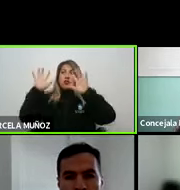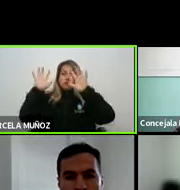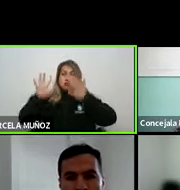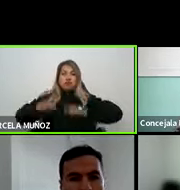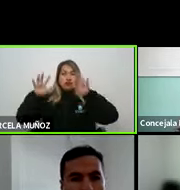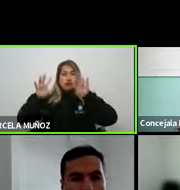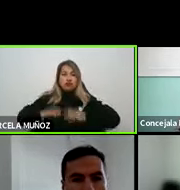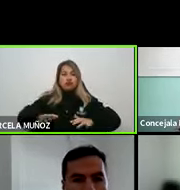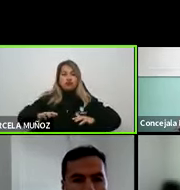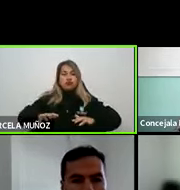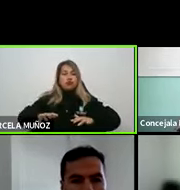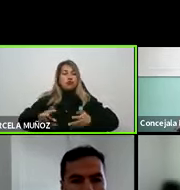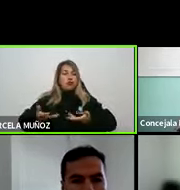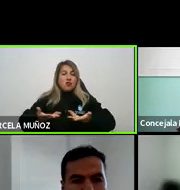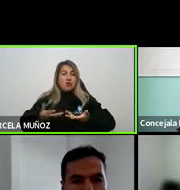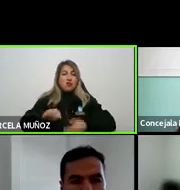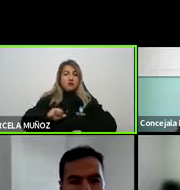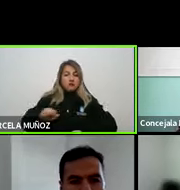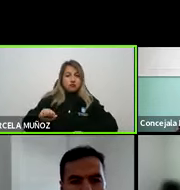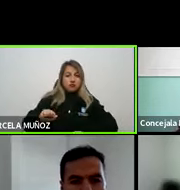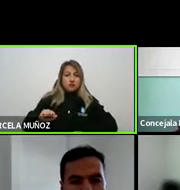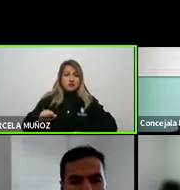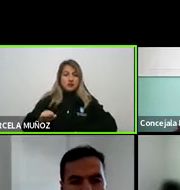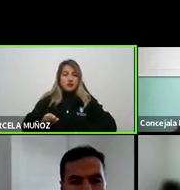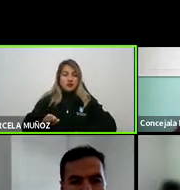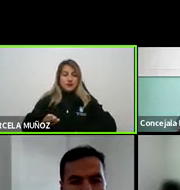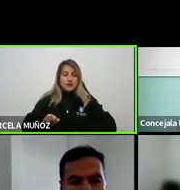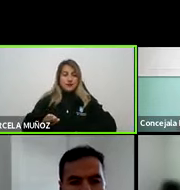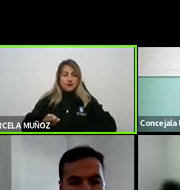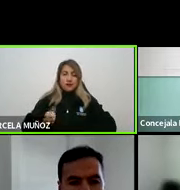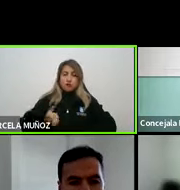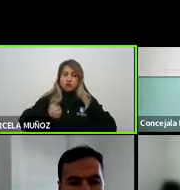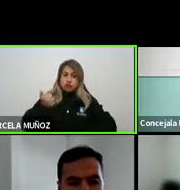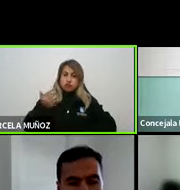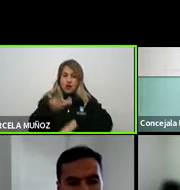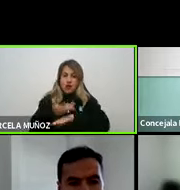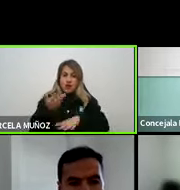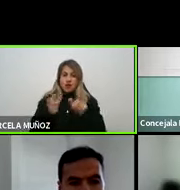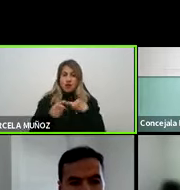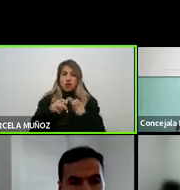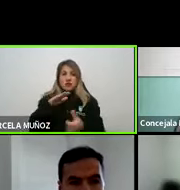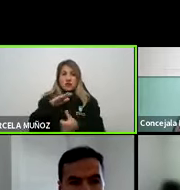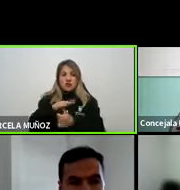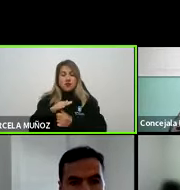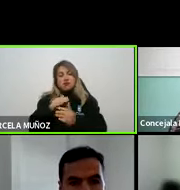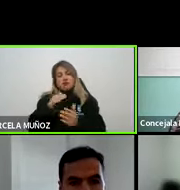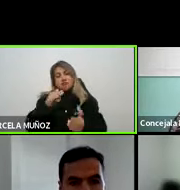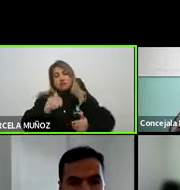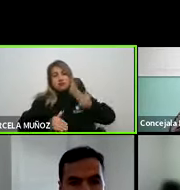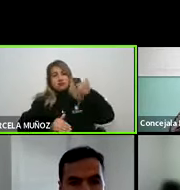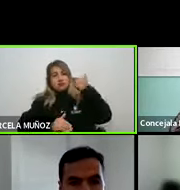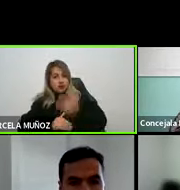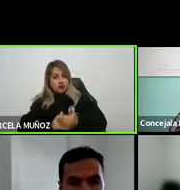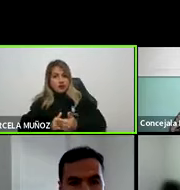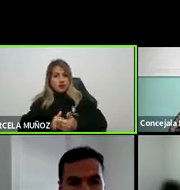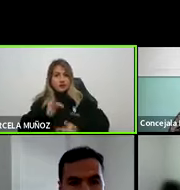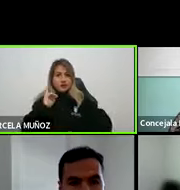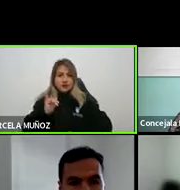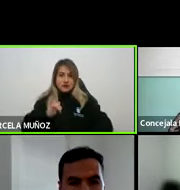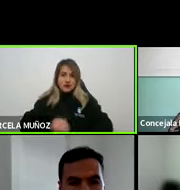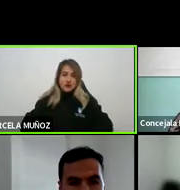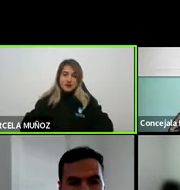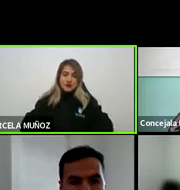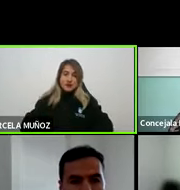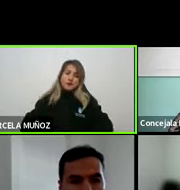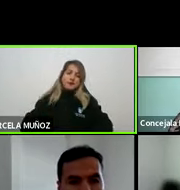cosas no sucedan, alcaldesa. Y ahí yo creo que está la voluntad de todo el consejo de poder avanzar en eso,